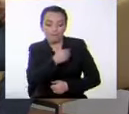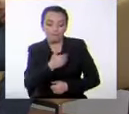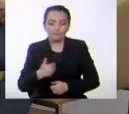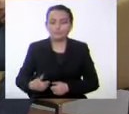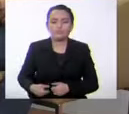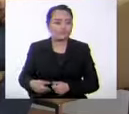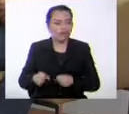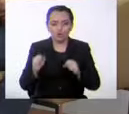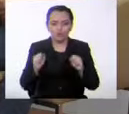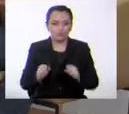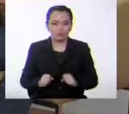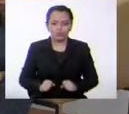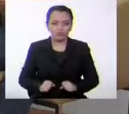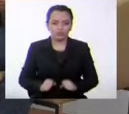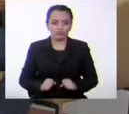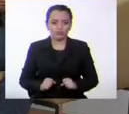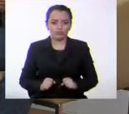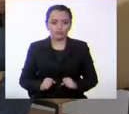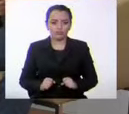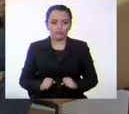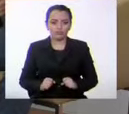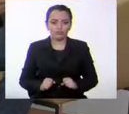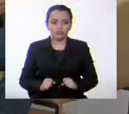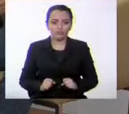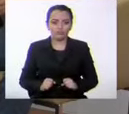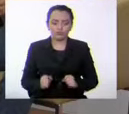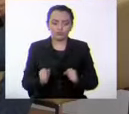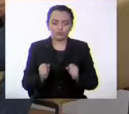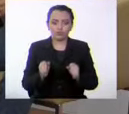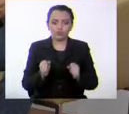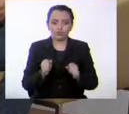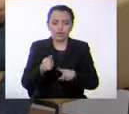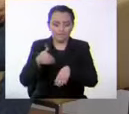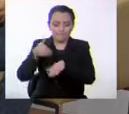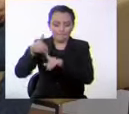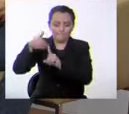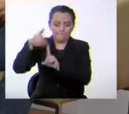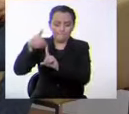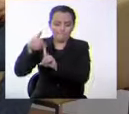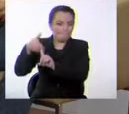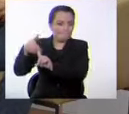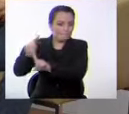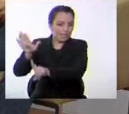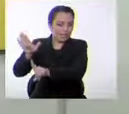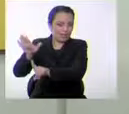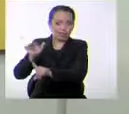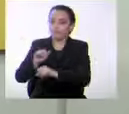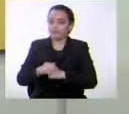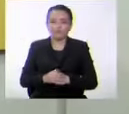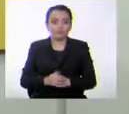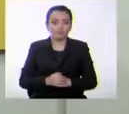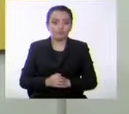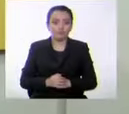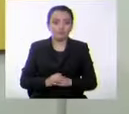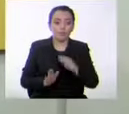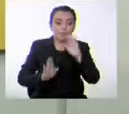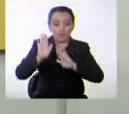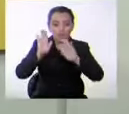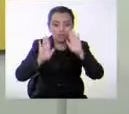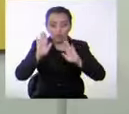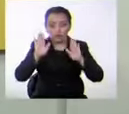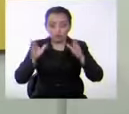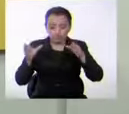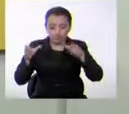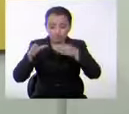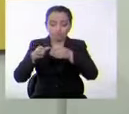anulado por uno de los órganos del gobierno, sino tiene elección popular, y hay unos procedimientos también para la democracia que